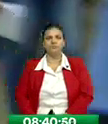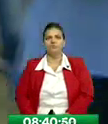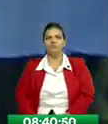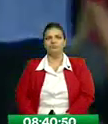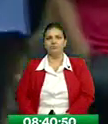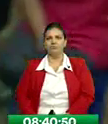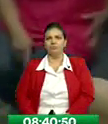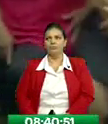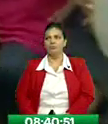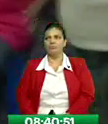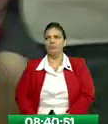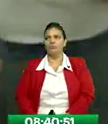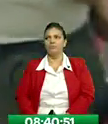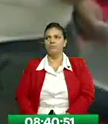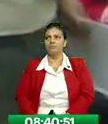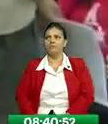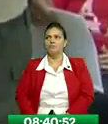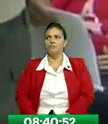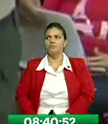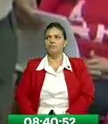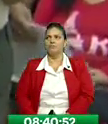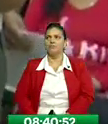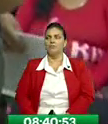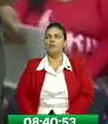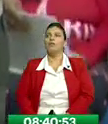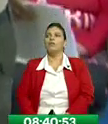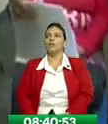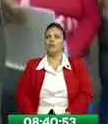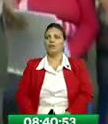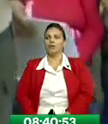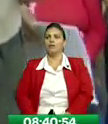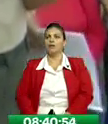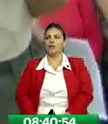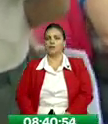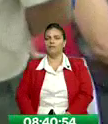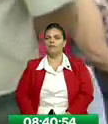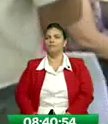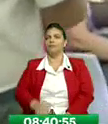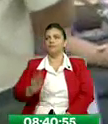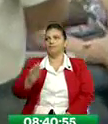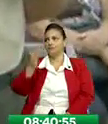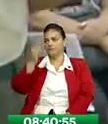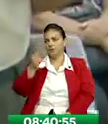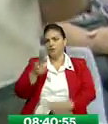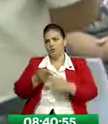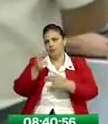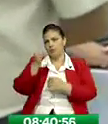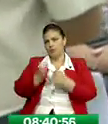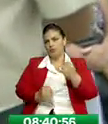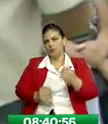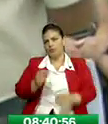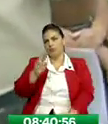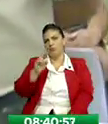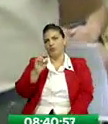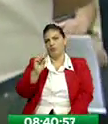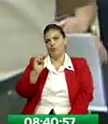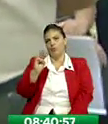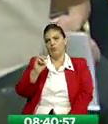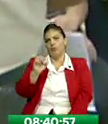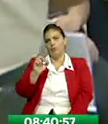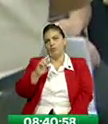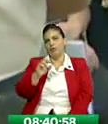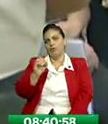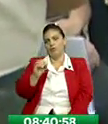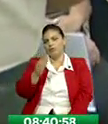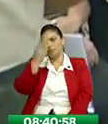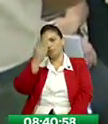y obviamente una ayuda importante para este sector. Mayor Romero, buenos días y cuénteme, ya sé que ustedes han estado